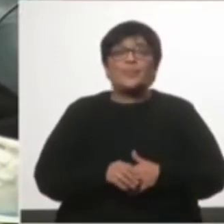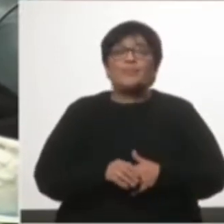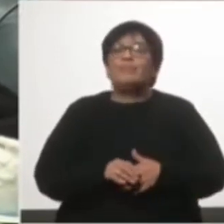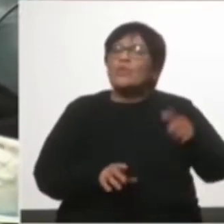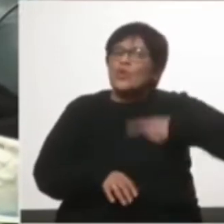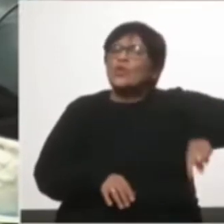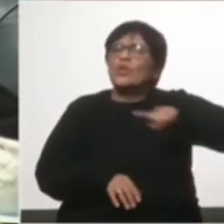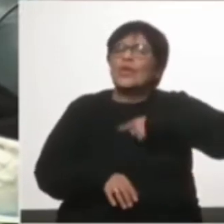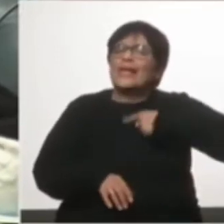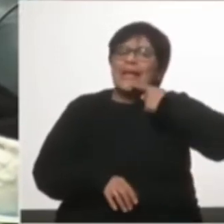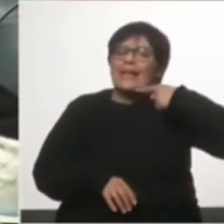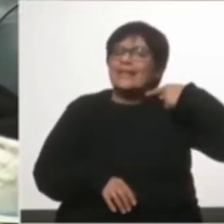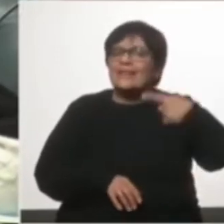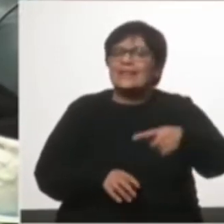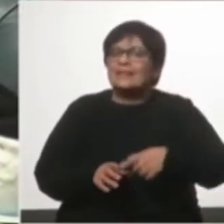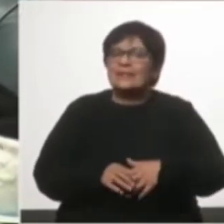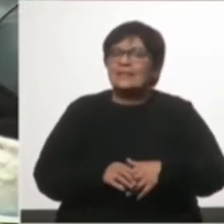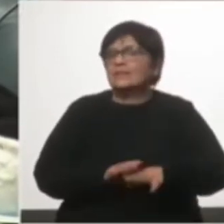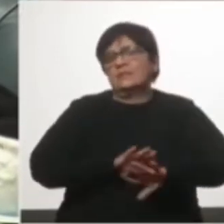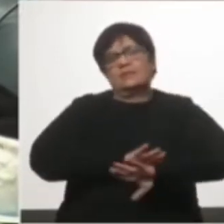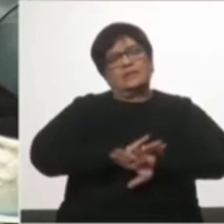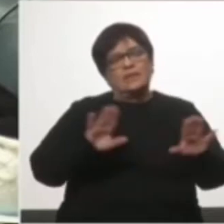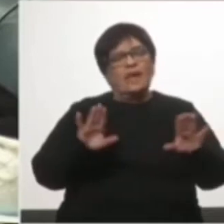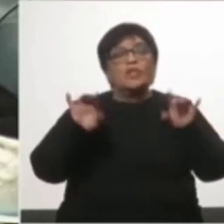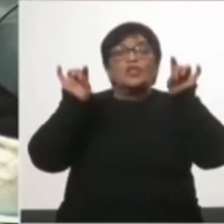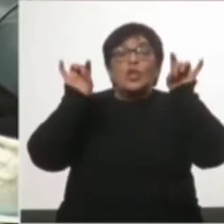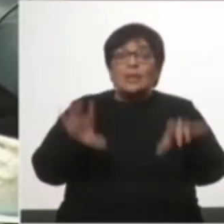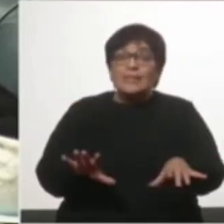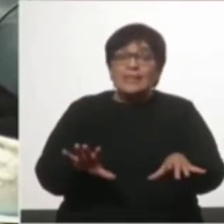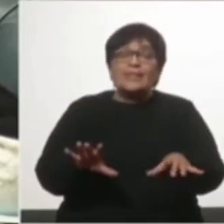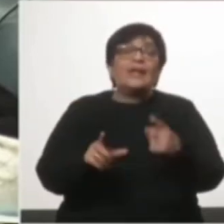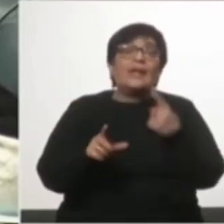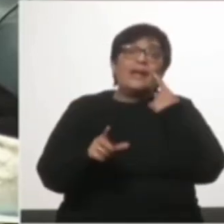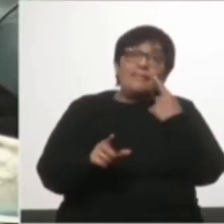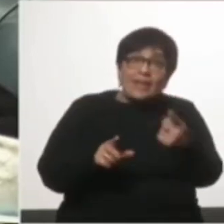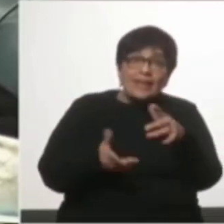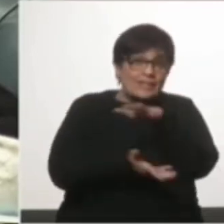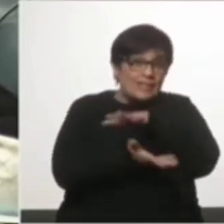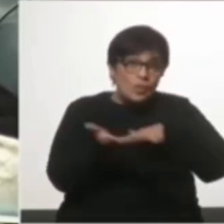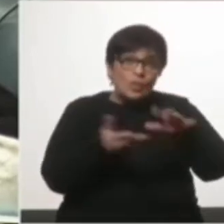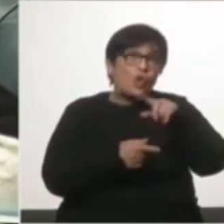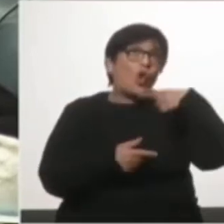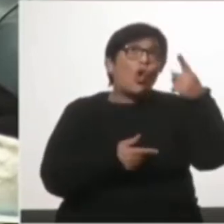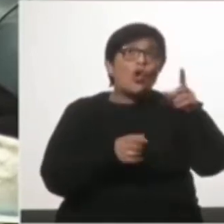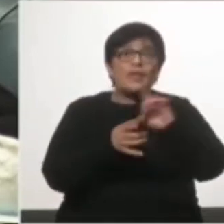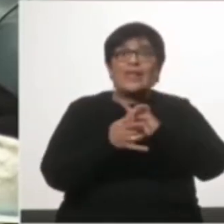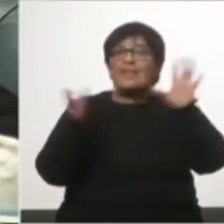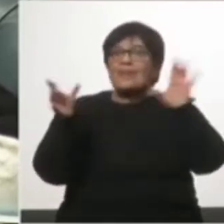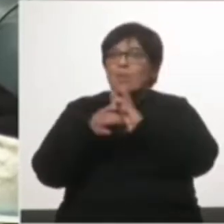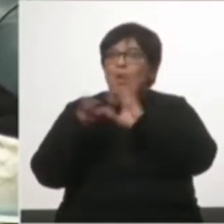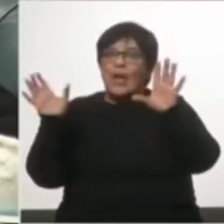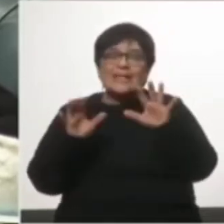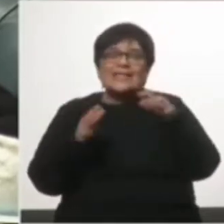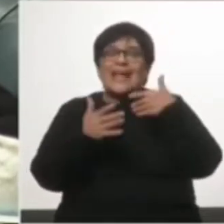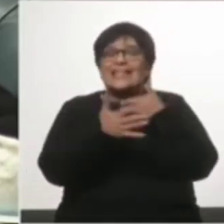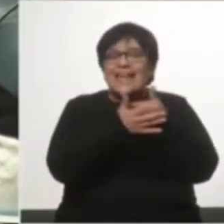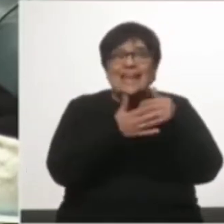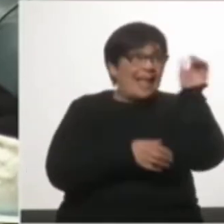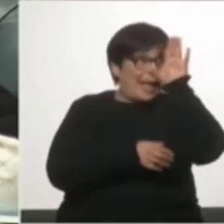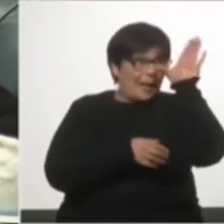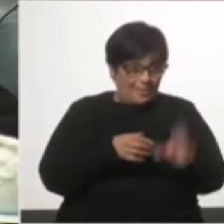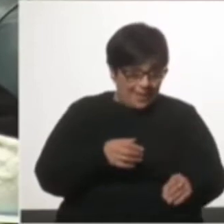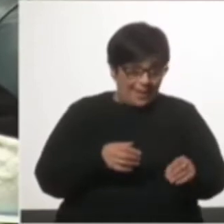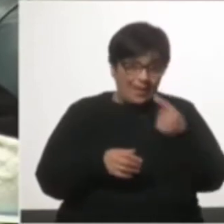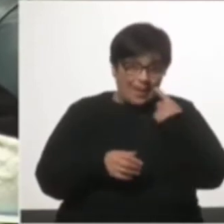Nosotros decimos, basta contraponer con ver las realidades de otras democracias del vecindario y